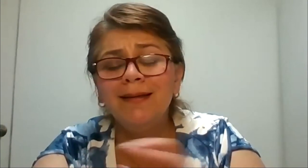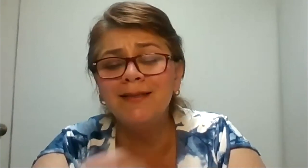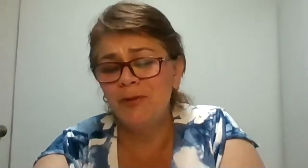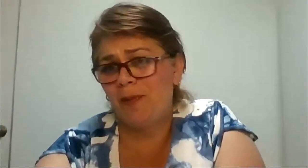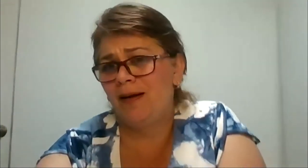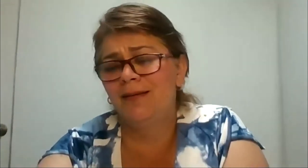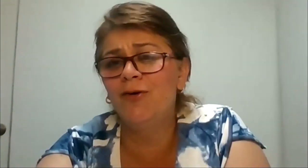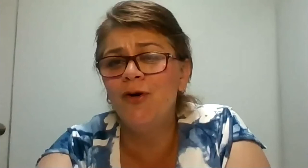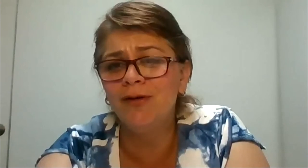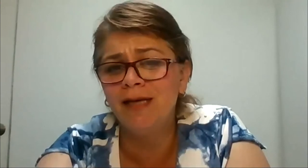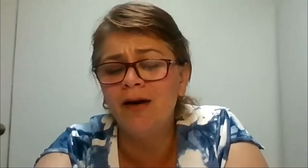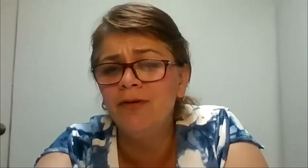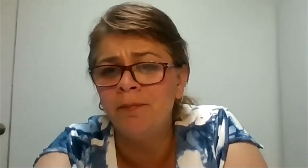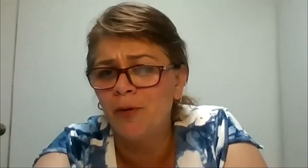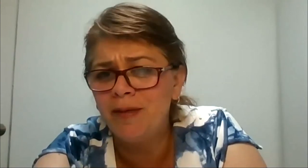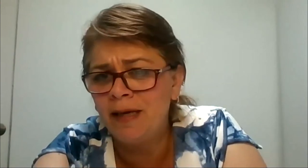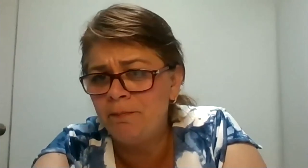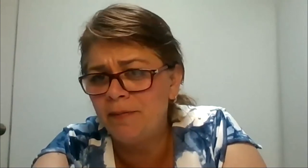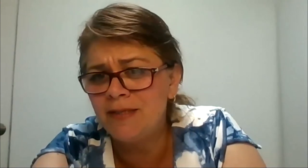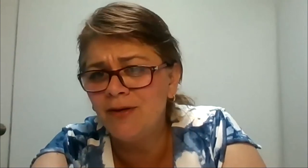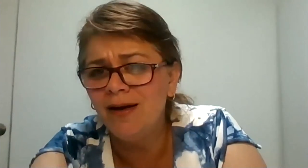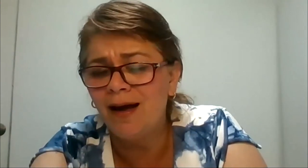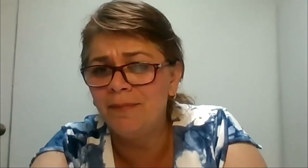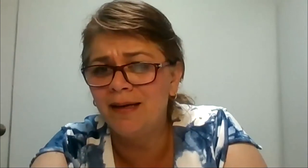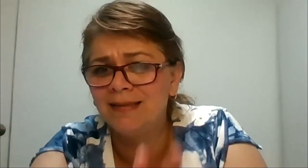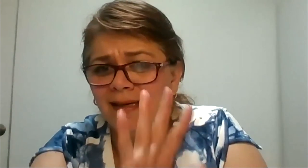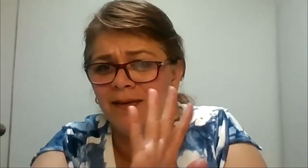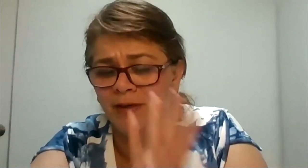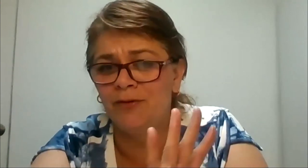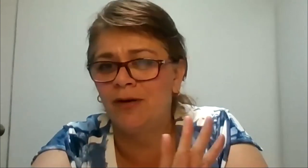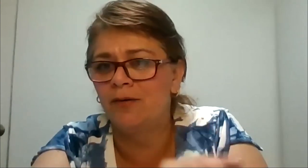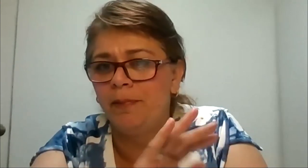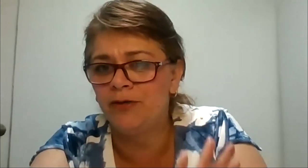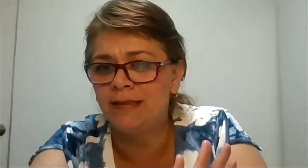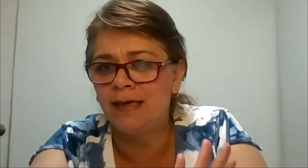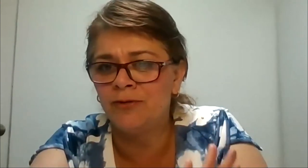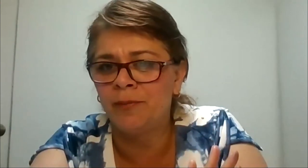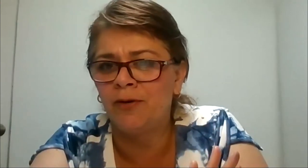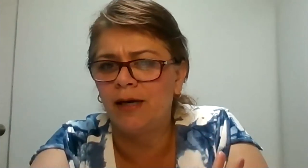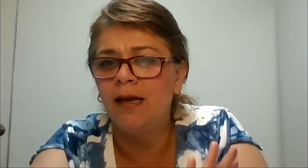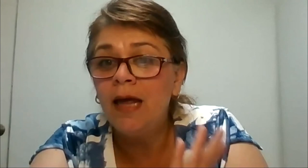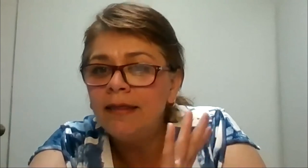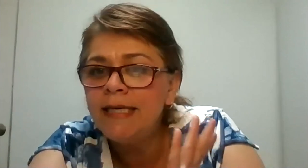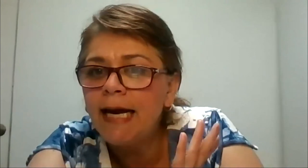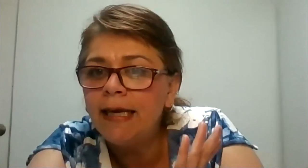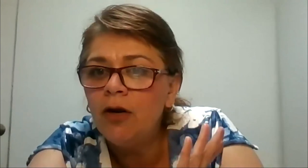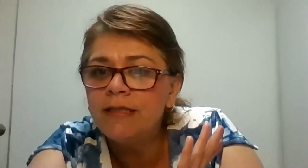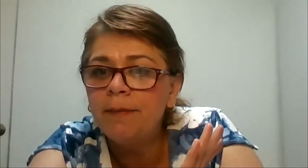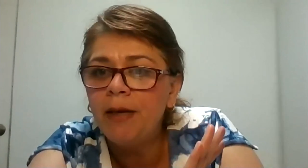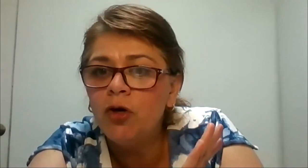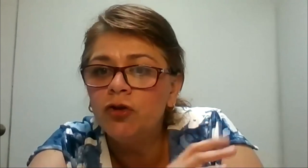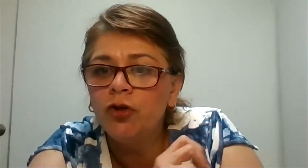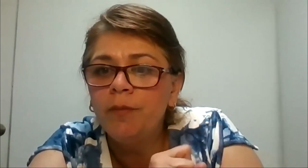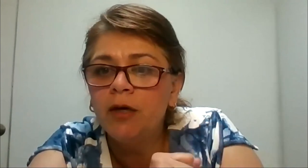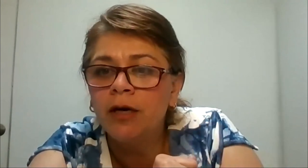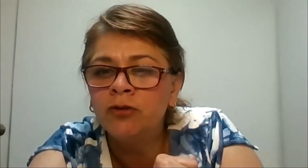Me van a disculpar, llegaron de imprevisto a mi casa y bueno, tocaron, pero ya está resolviendo mal. Dice aquí, lo